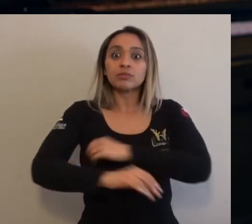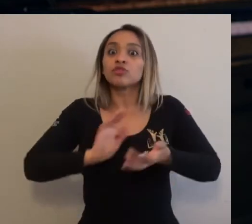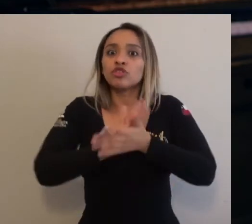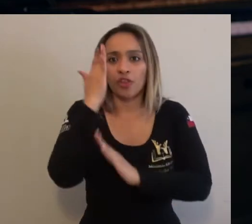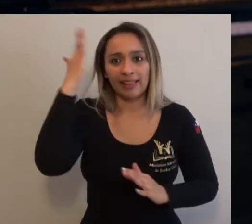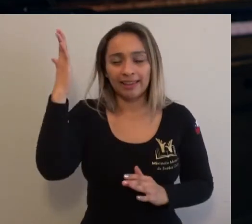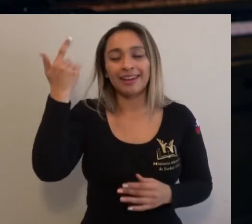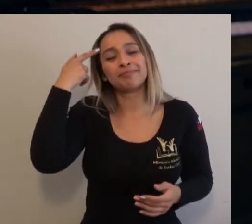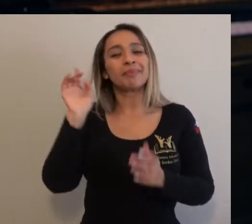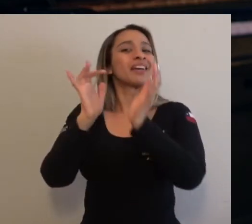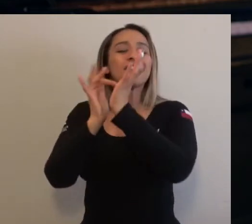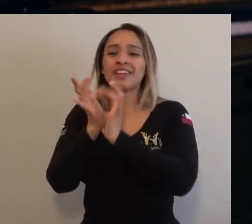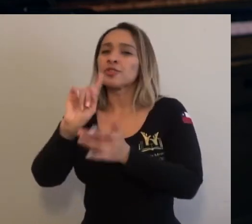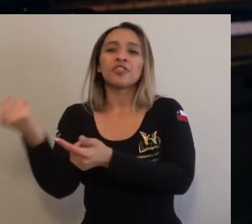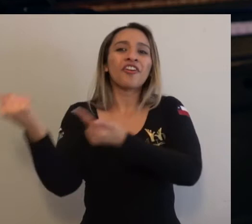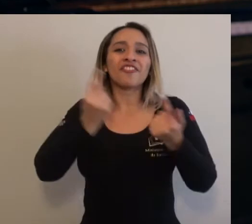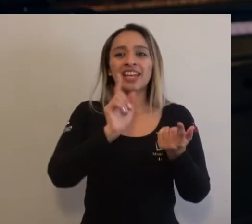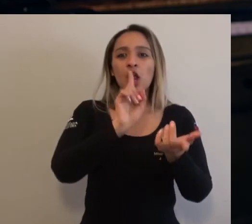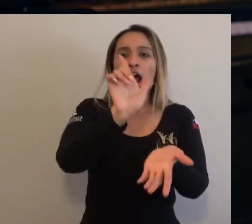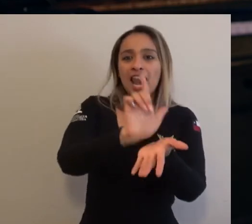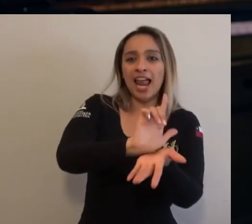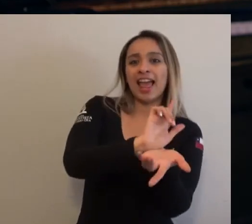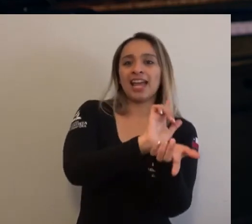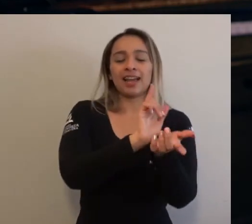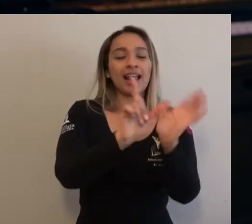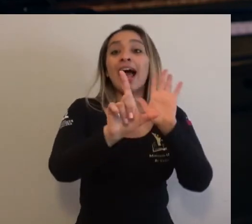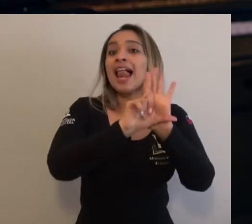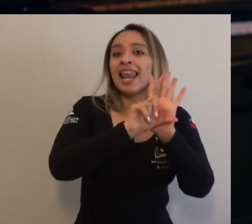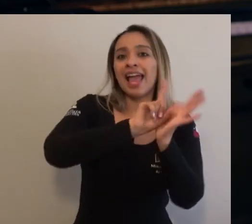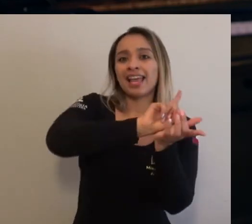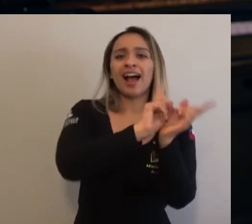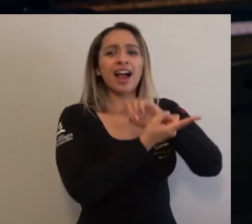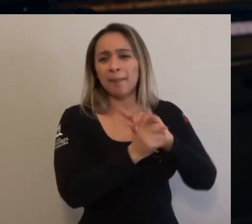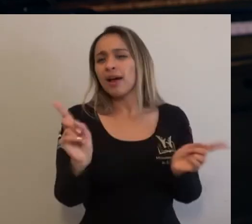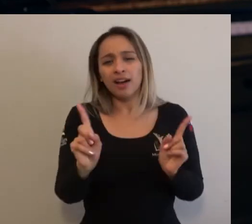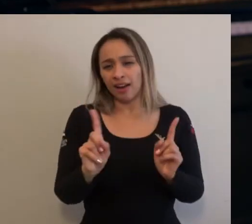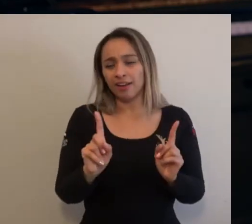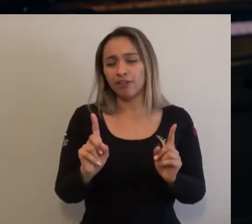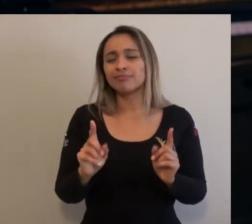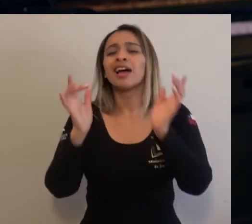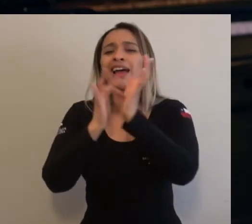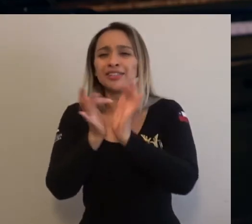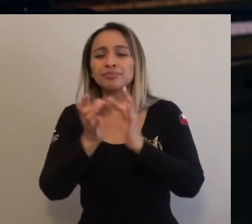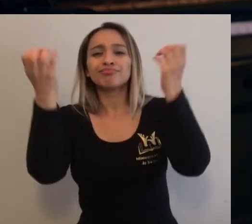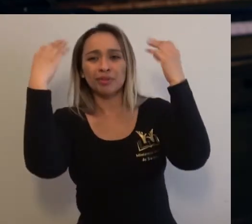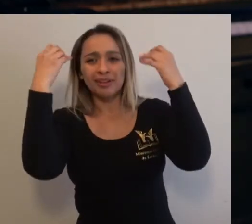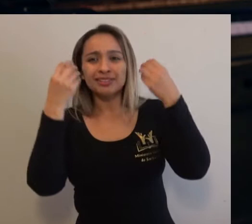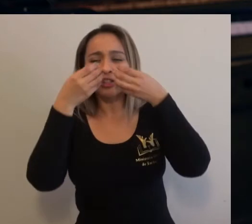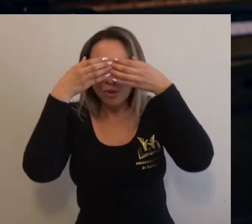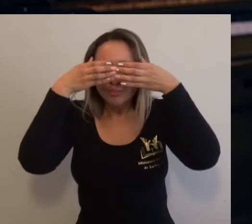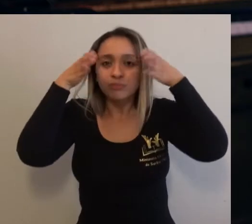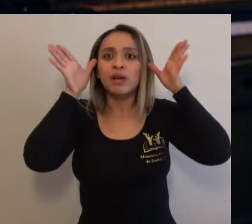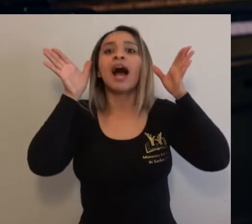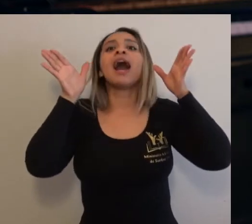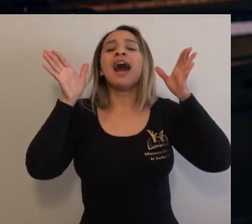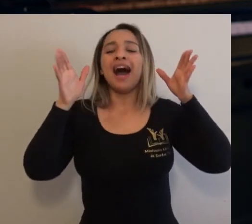el Señor no vino a cambiar la ley. El Señor Jesús llegó acá para recordarnos que el día de reposo es un día